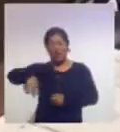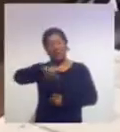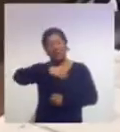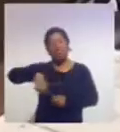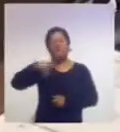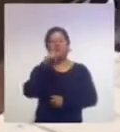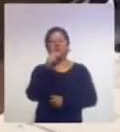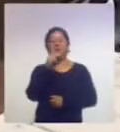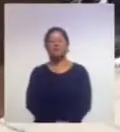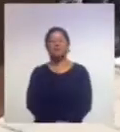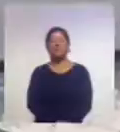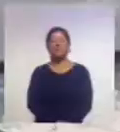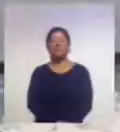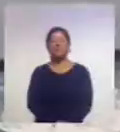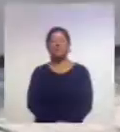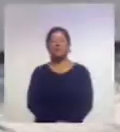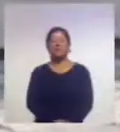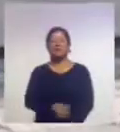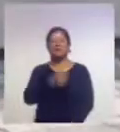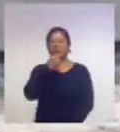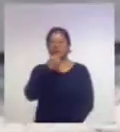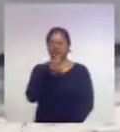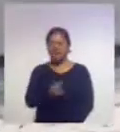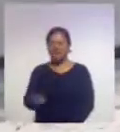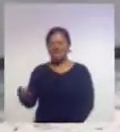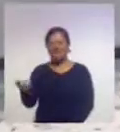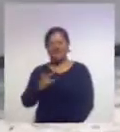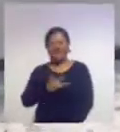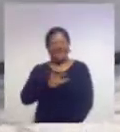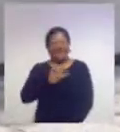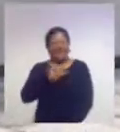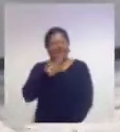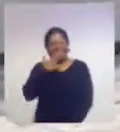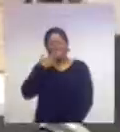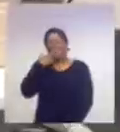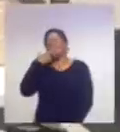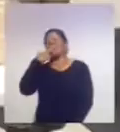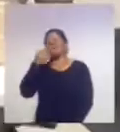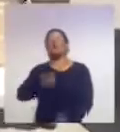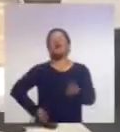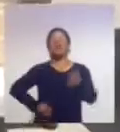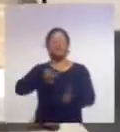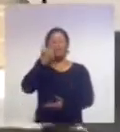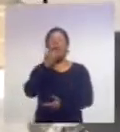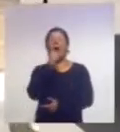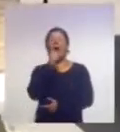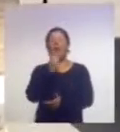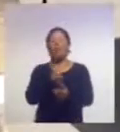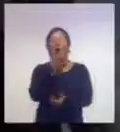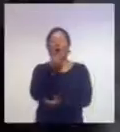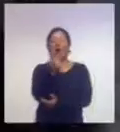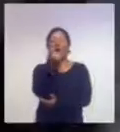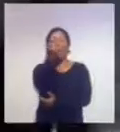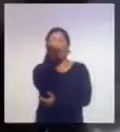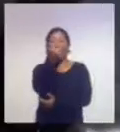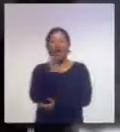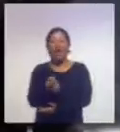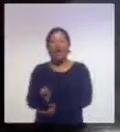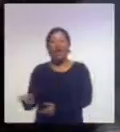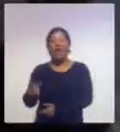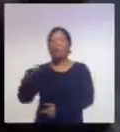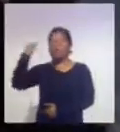Fest. Mientras los más pequeños disfrutaron refrescarse en las fuentes, los más grandes aprovecharon para mitigar el calor con un rico vaso de